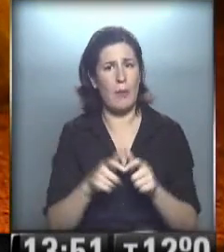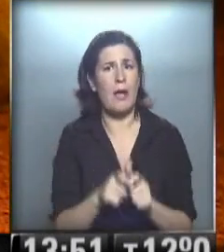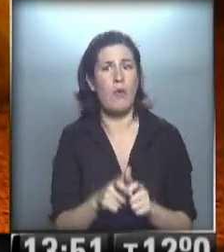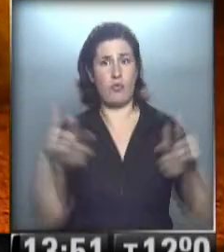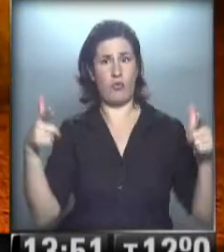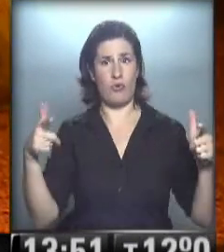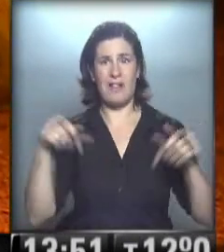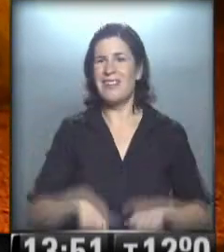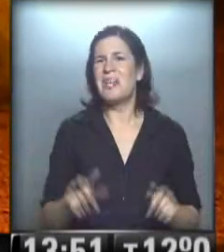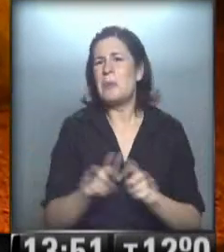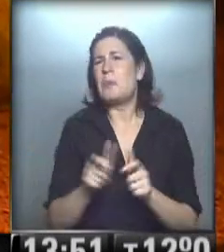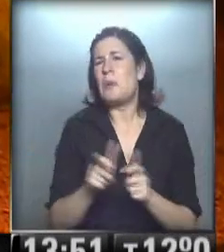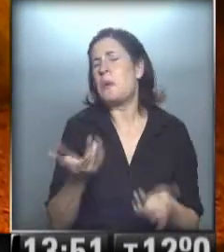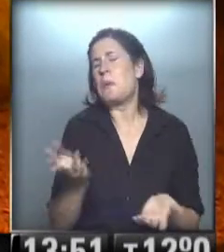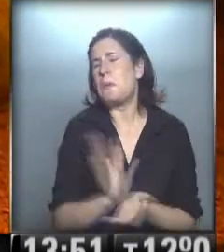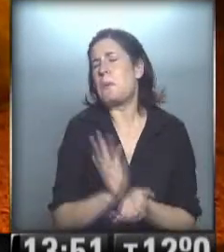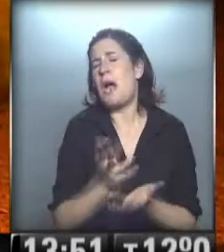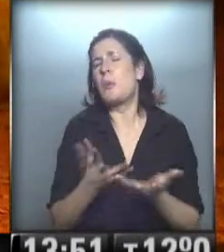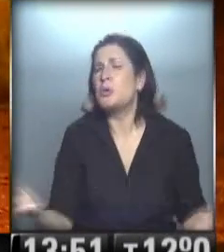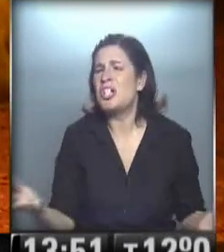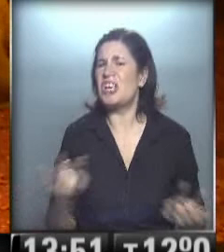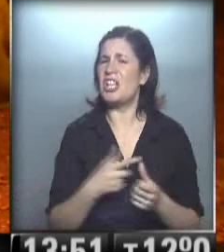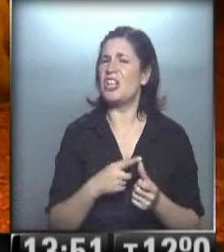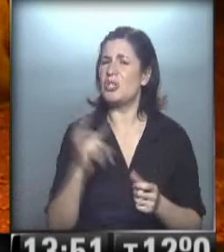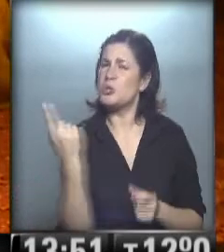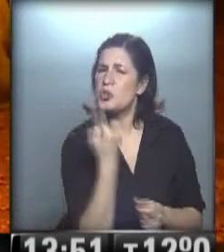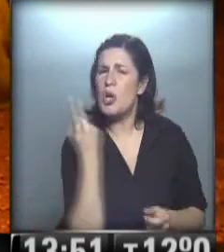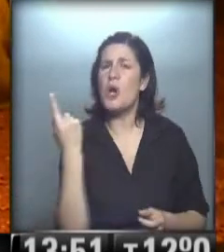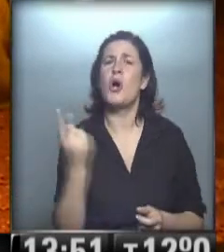que parece donde no pasa nada, que parece un lugar en soledad,